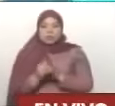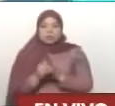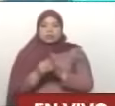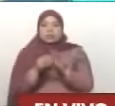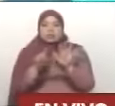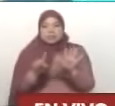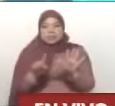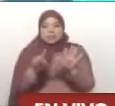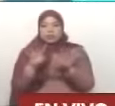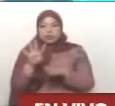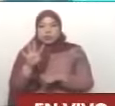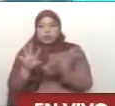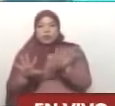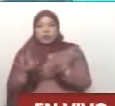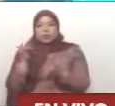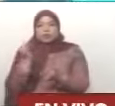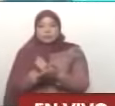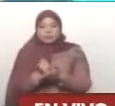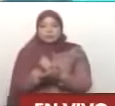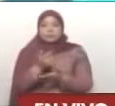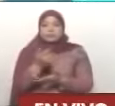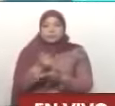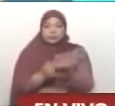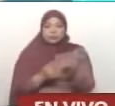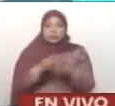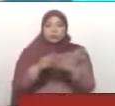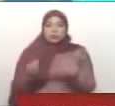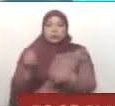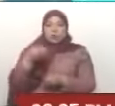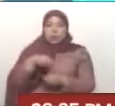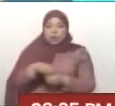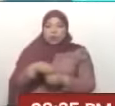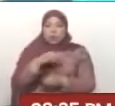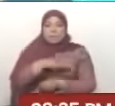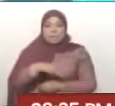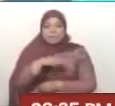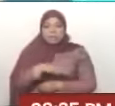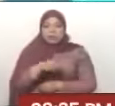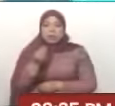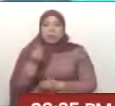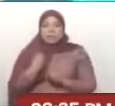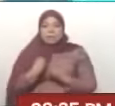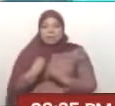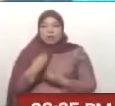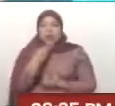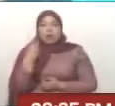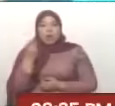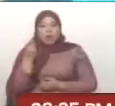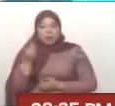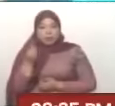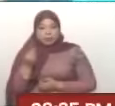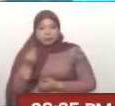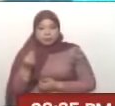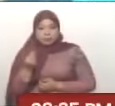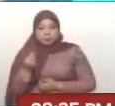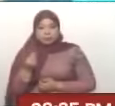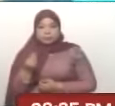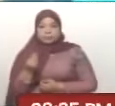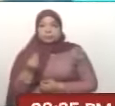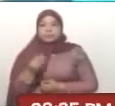1.375.694 jóvenes inscritos, registrados e incorporados a la gran misión Venezuela Joven.